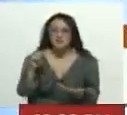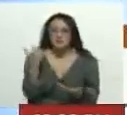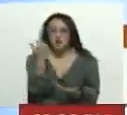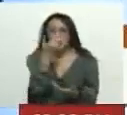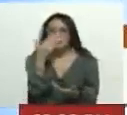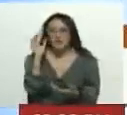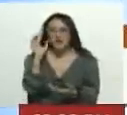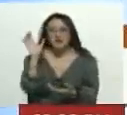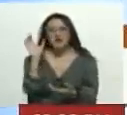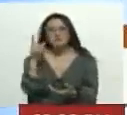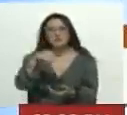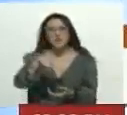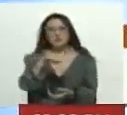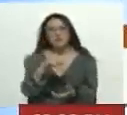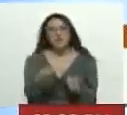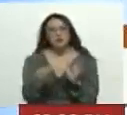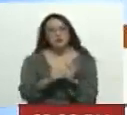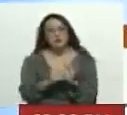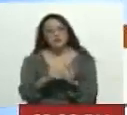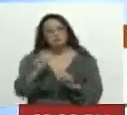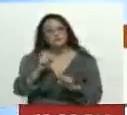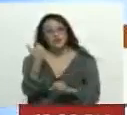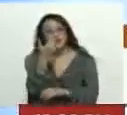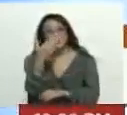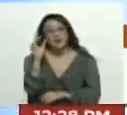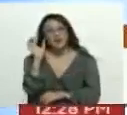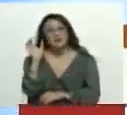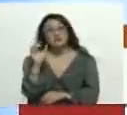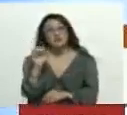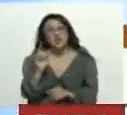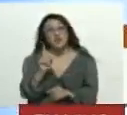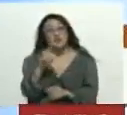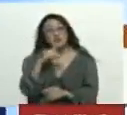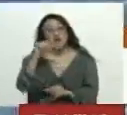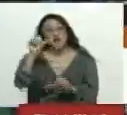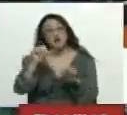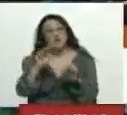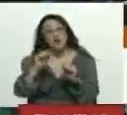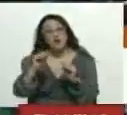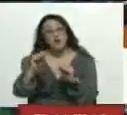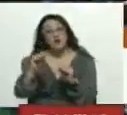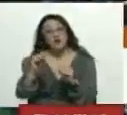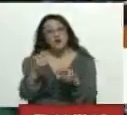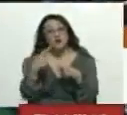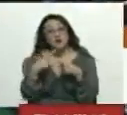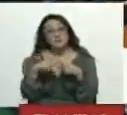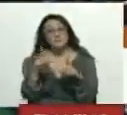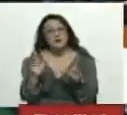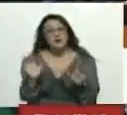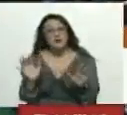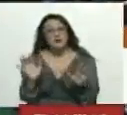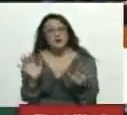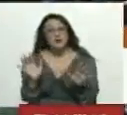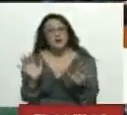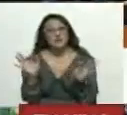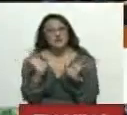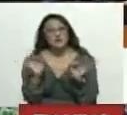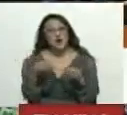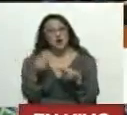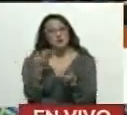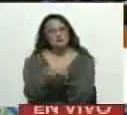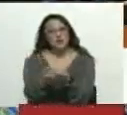capitalismo van a venir ustedes otra de bueno sí es el capitalismo hay que hablarlo o sea ah no pero bueno hasta incluso la manera como se